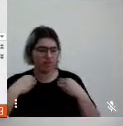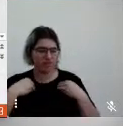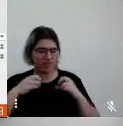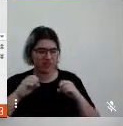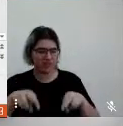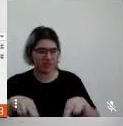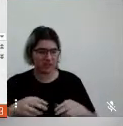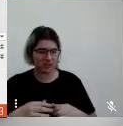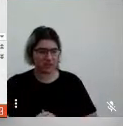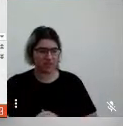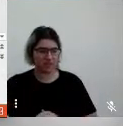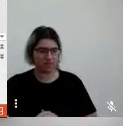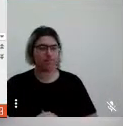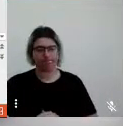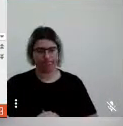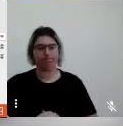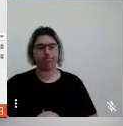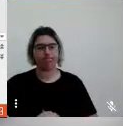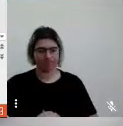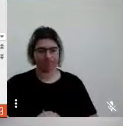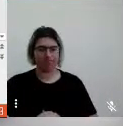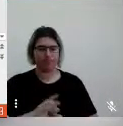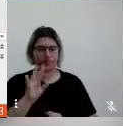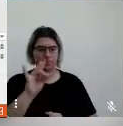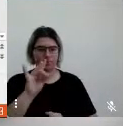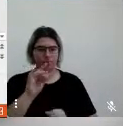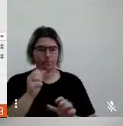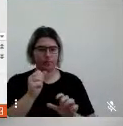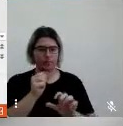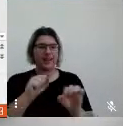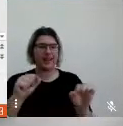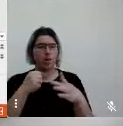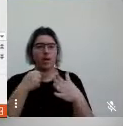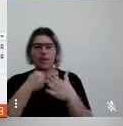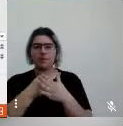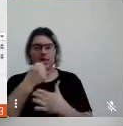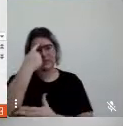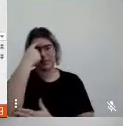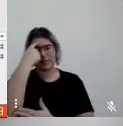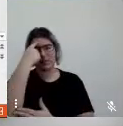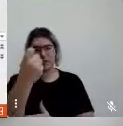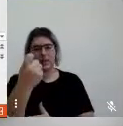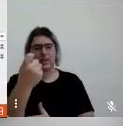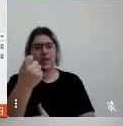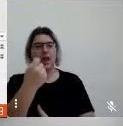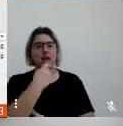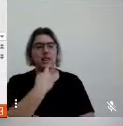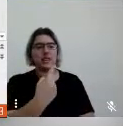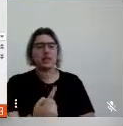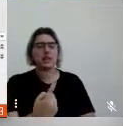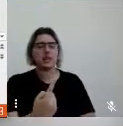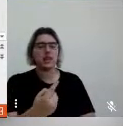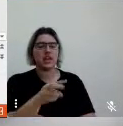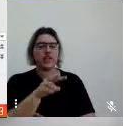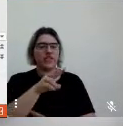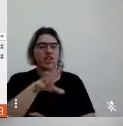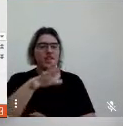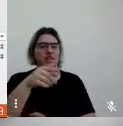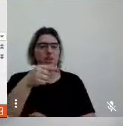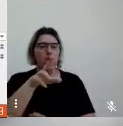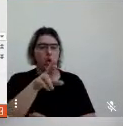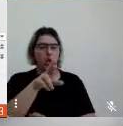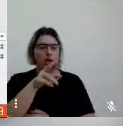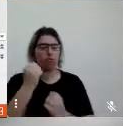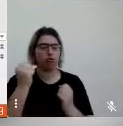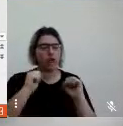Vale, pues sí, ¿vale? Aunque la cantidad máxima diaria como máximo sea llegar a los 25 gramos en un adulto o